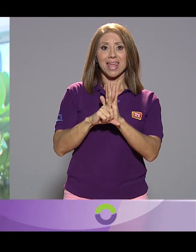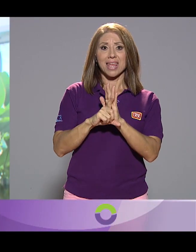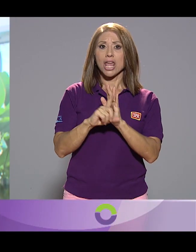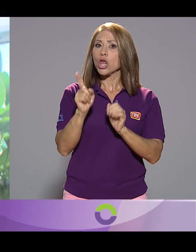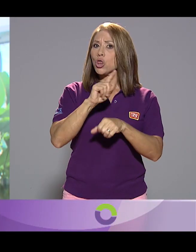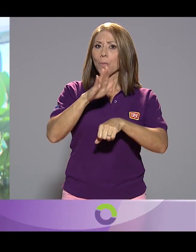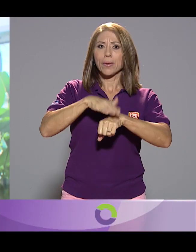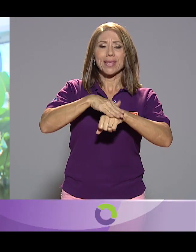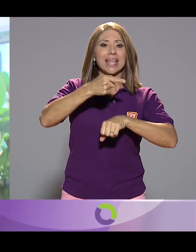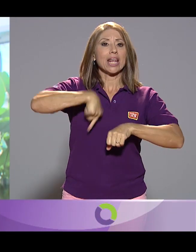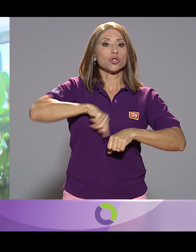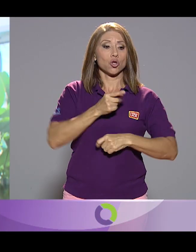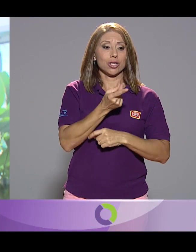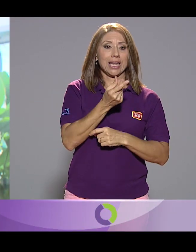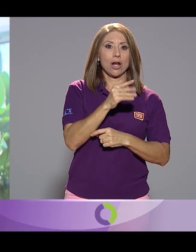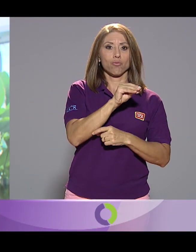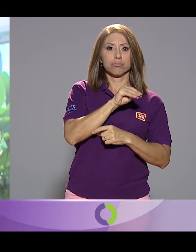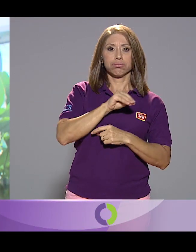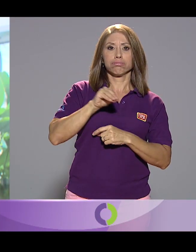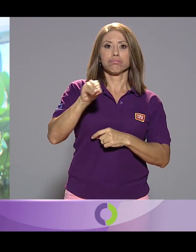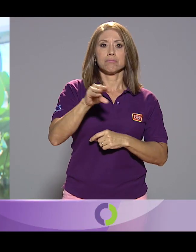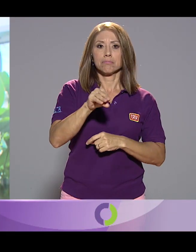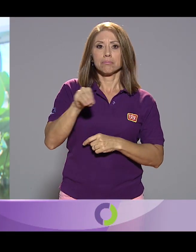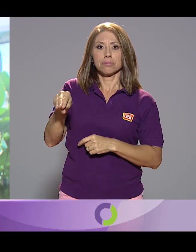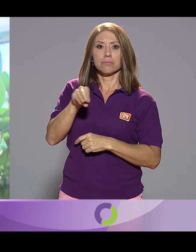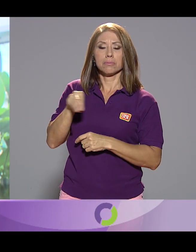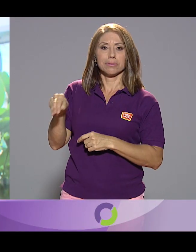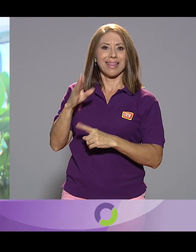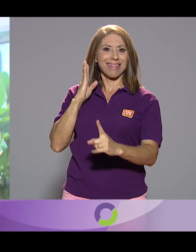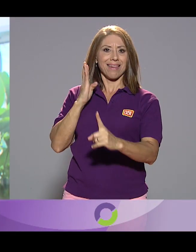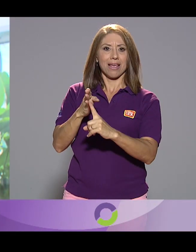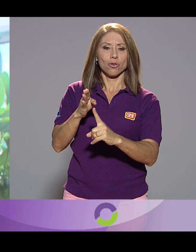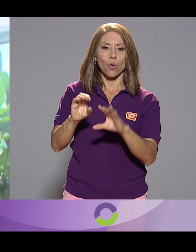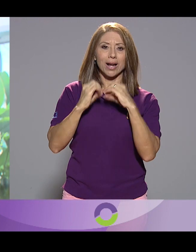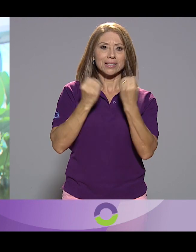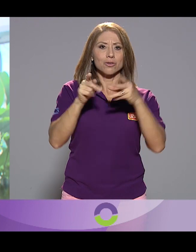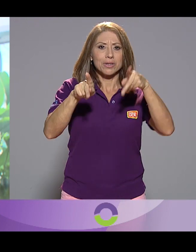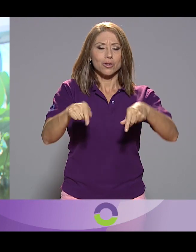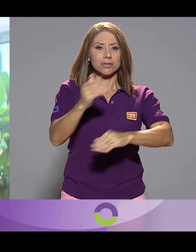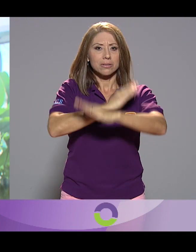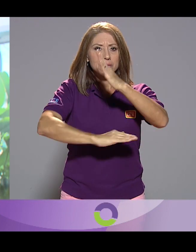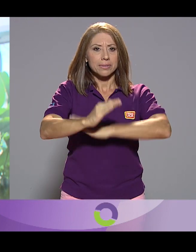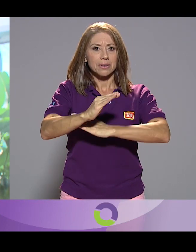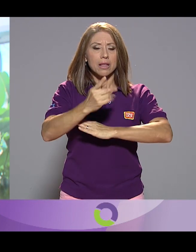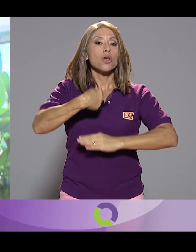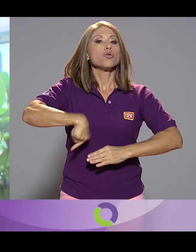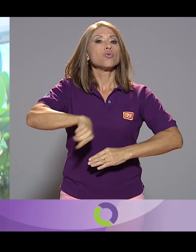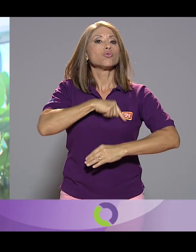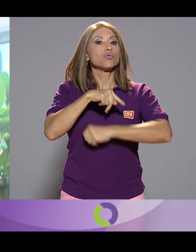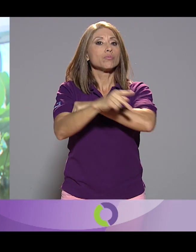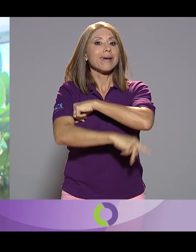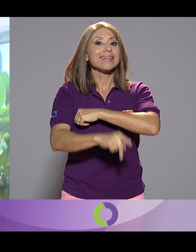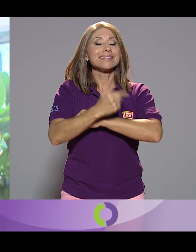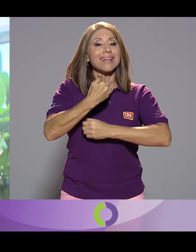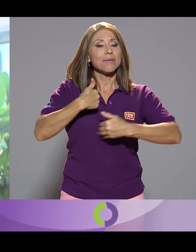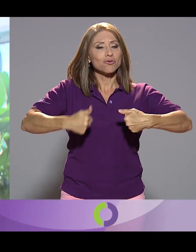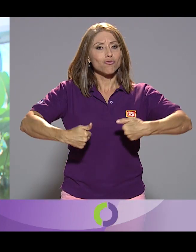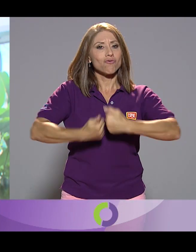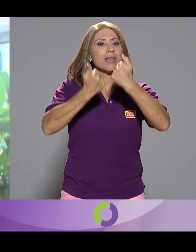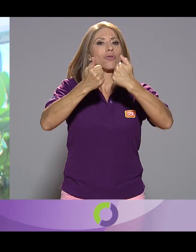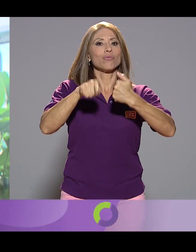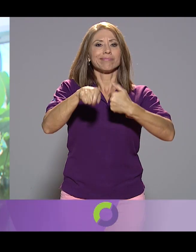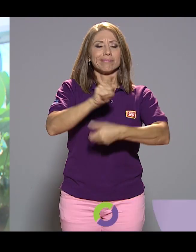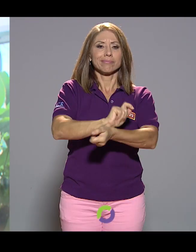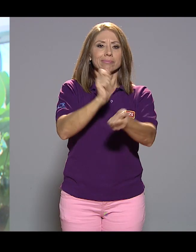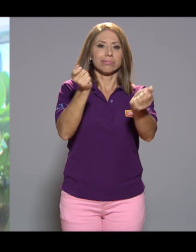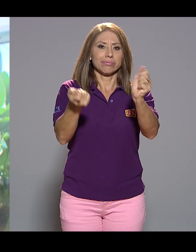Incluso la nueva ley ni siquiera permite que le hagamos transferencias directas a las organizaciones de personas con discapacidad. Reto que